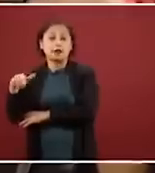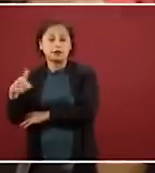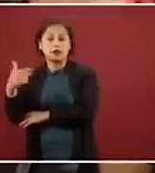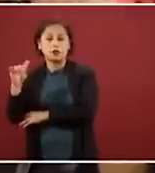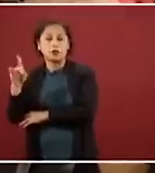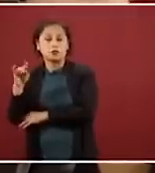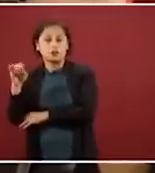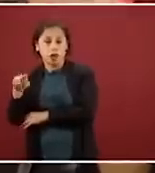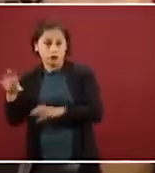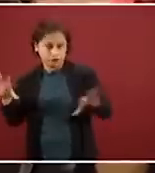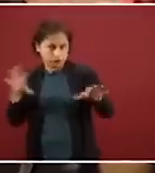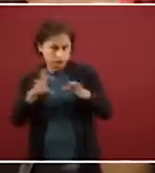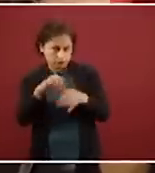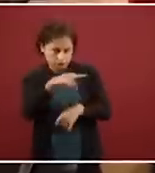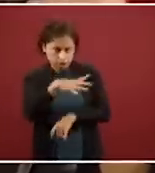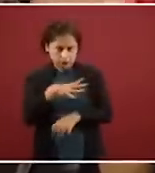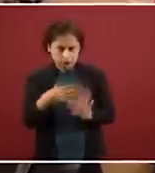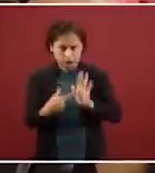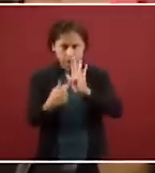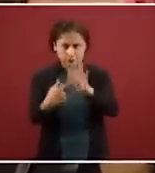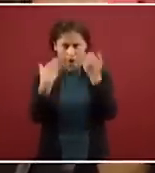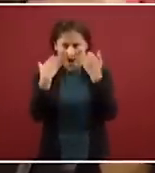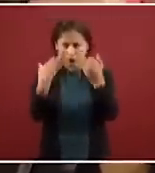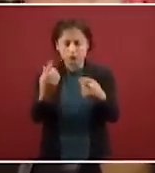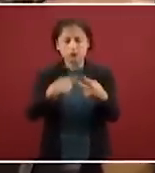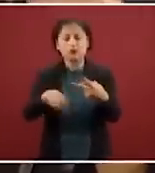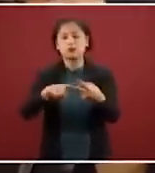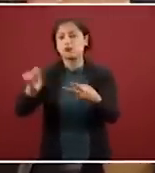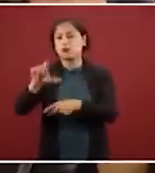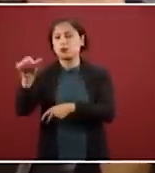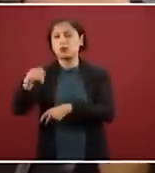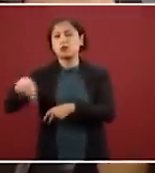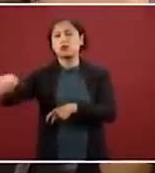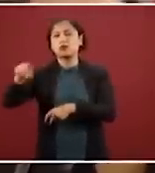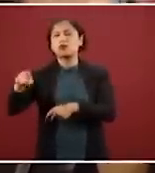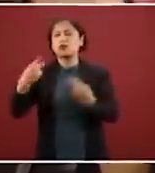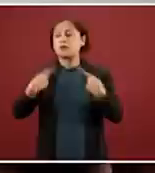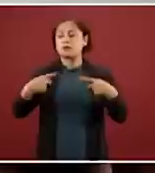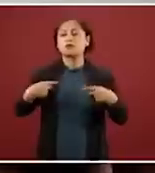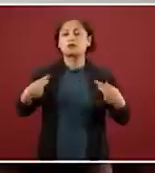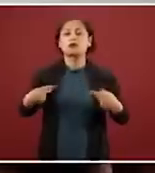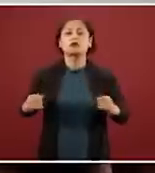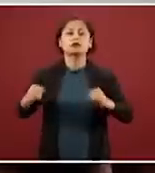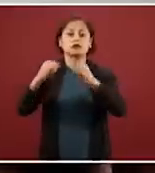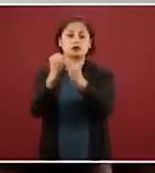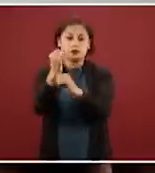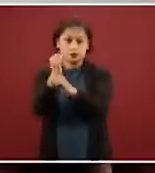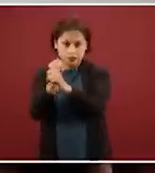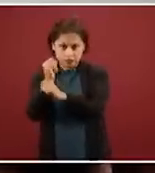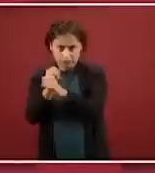con García Luna, más allá de lo que ya está aportando la Unidad de Inteligencia Financiera. Nada más esa